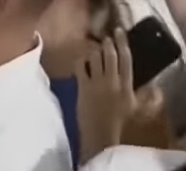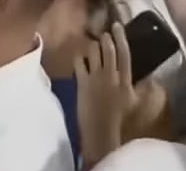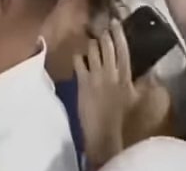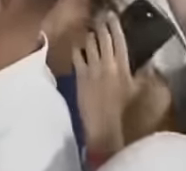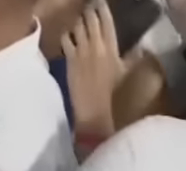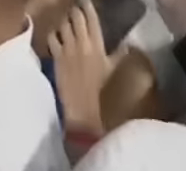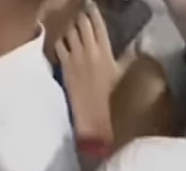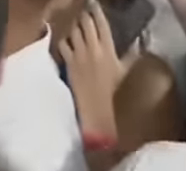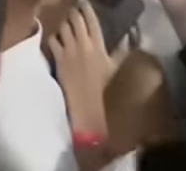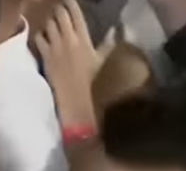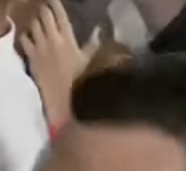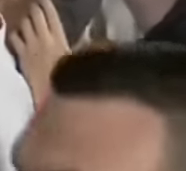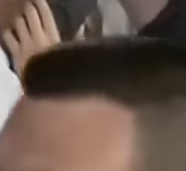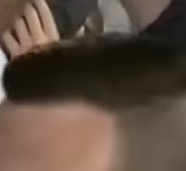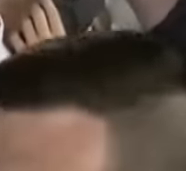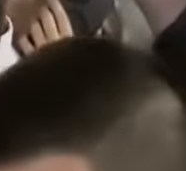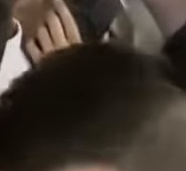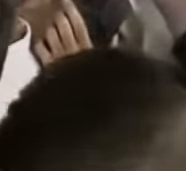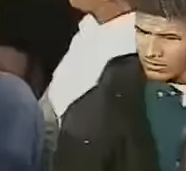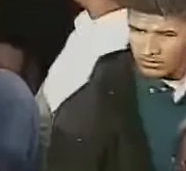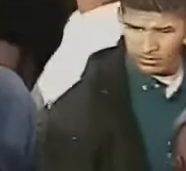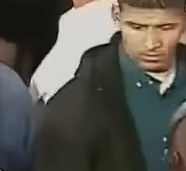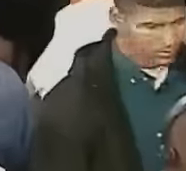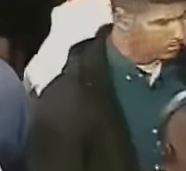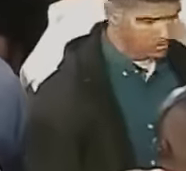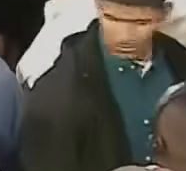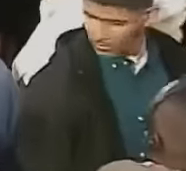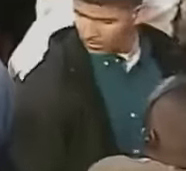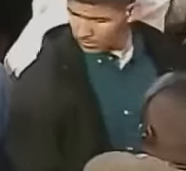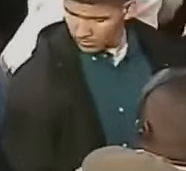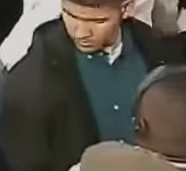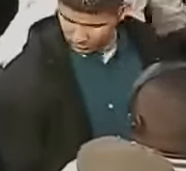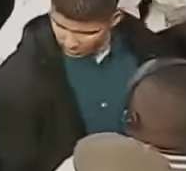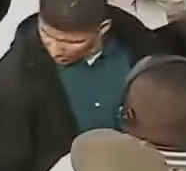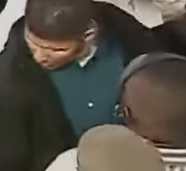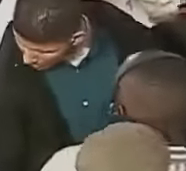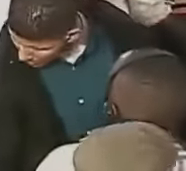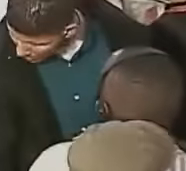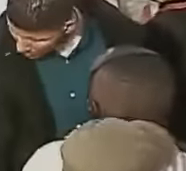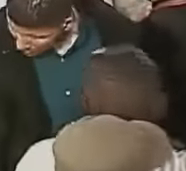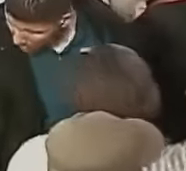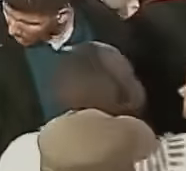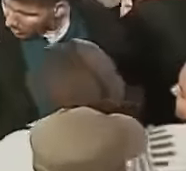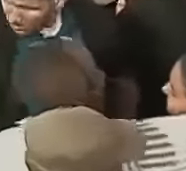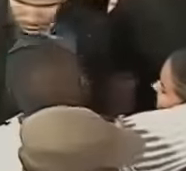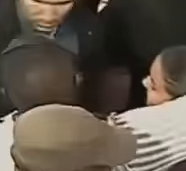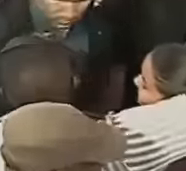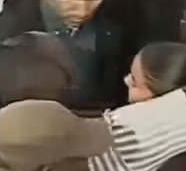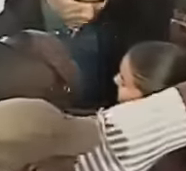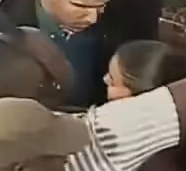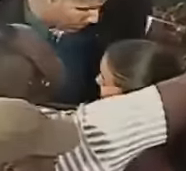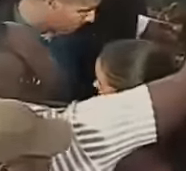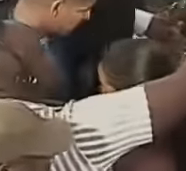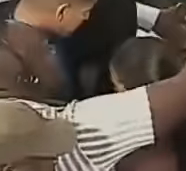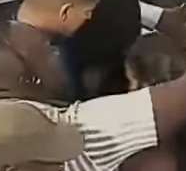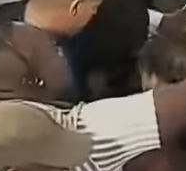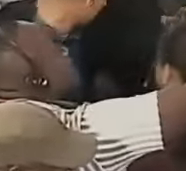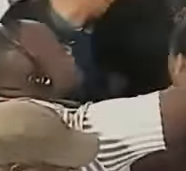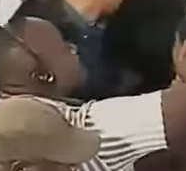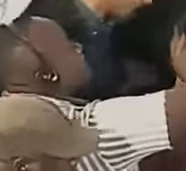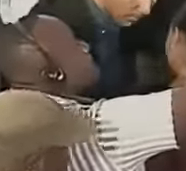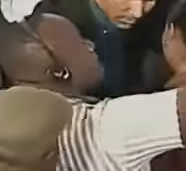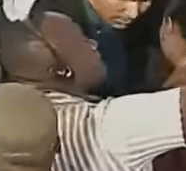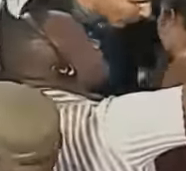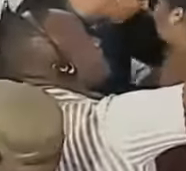derrotar a los conspiradores, así como también agradecía las muestras de solidaridad, amor por parte de los pueblos del